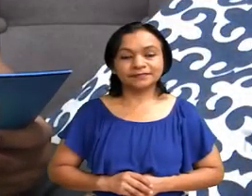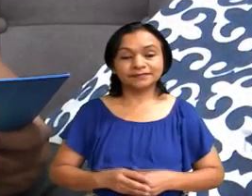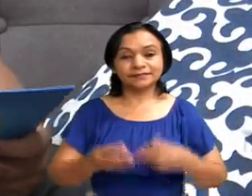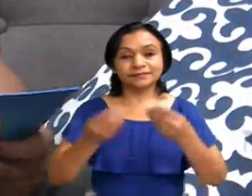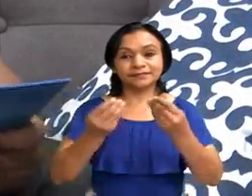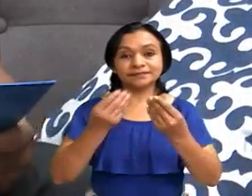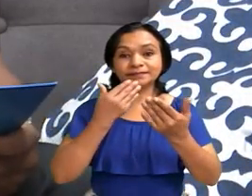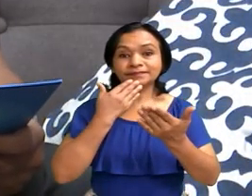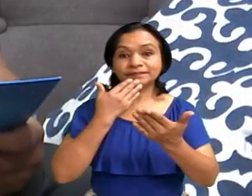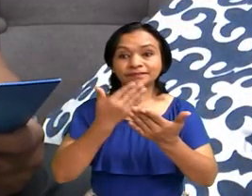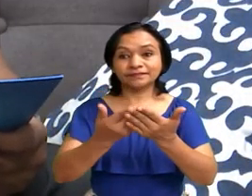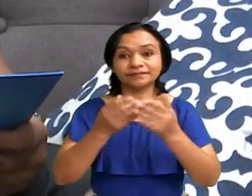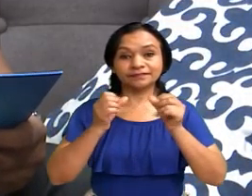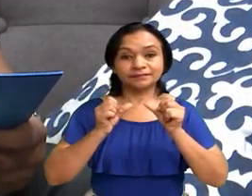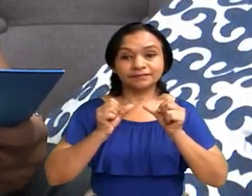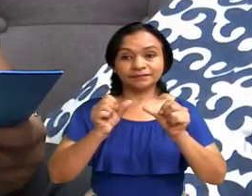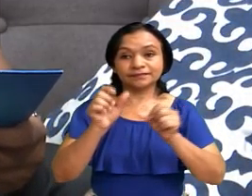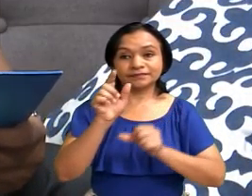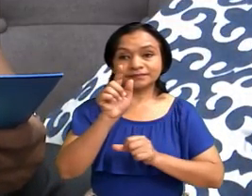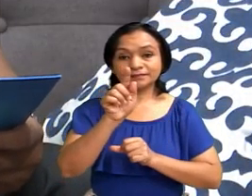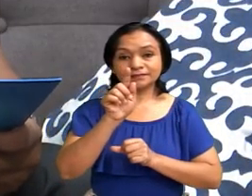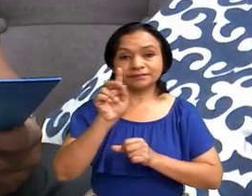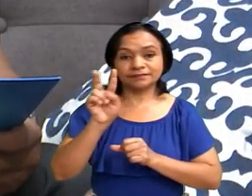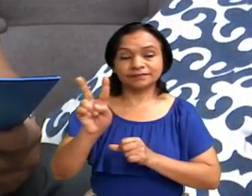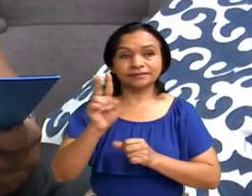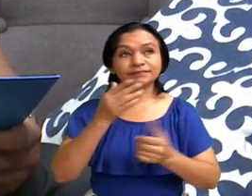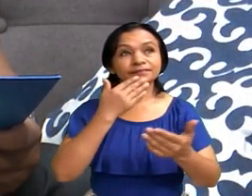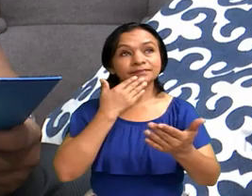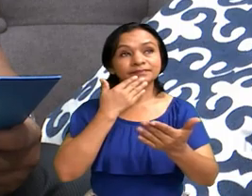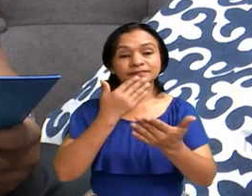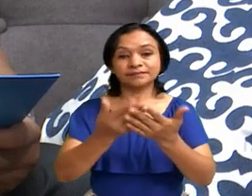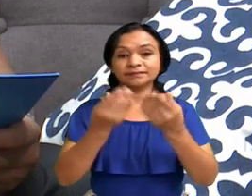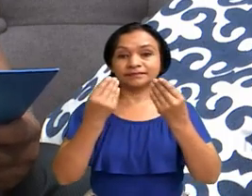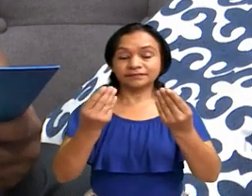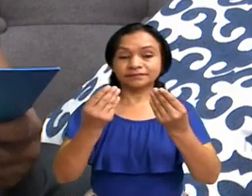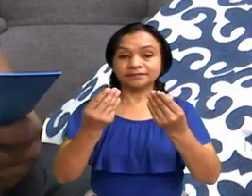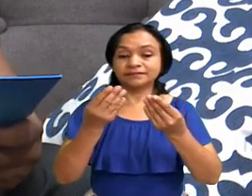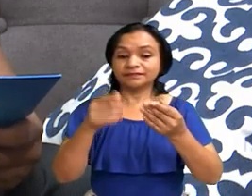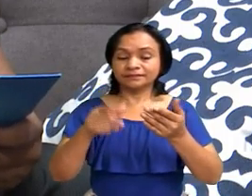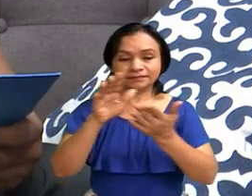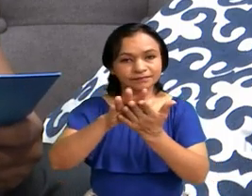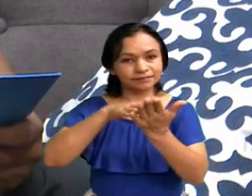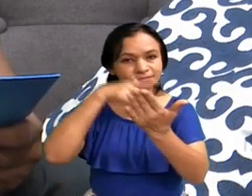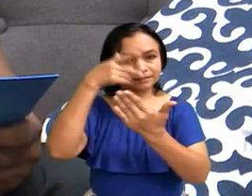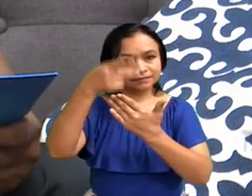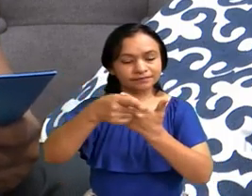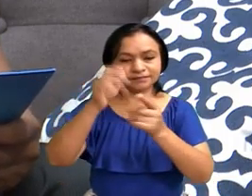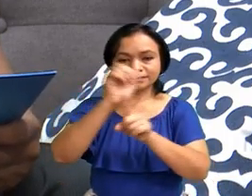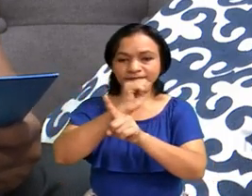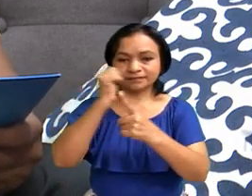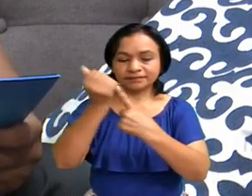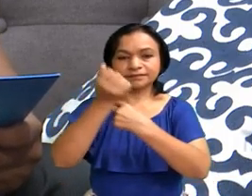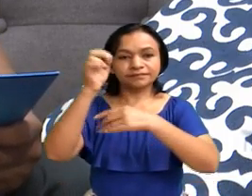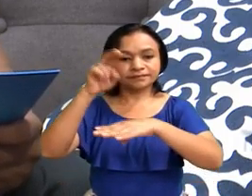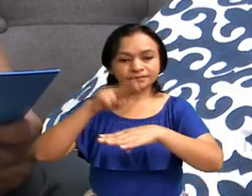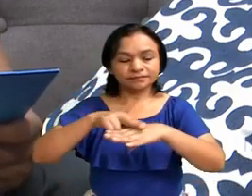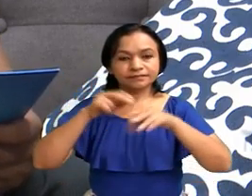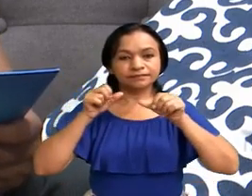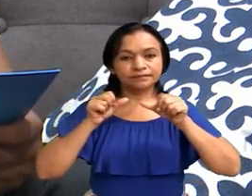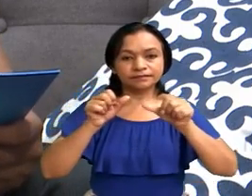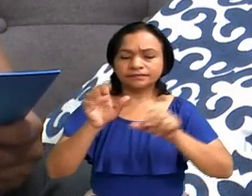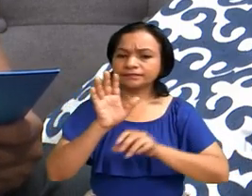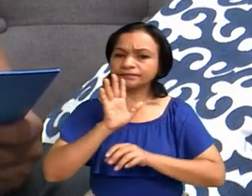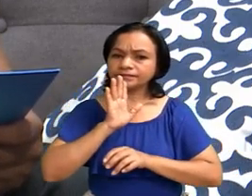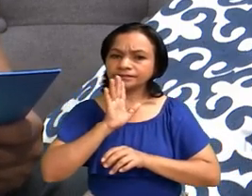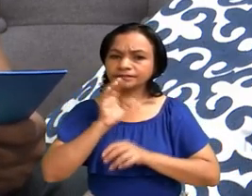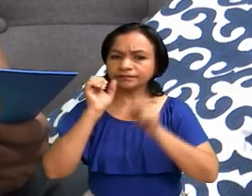Muchas gracias por continuar en sintonía del canal parlamentario y muchas gracias por continuar acompañándonos en su programa desde el Parlamento. Continuamos nuestra conversación